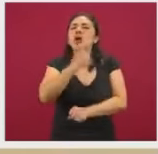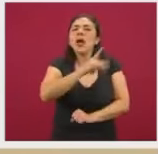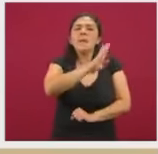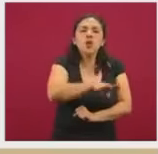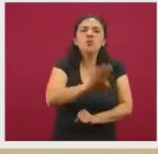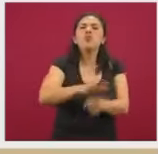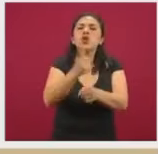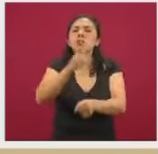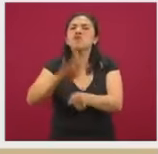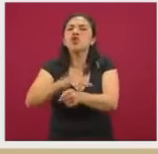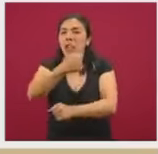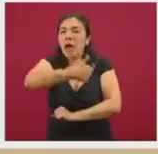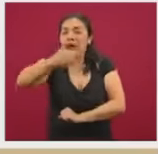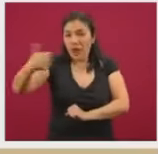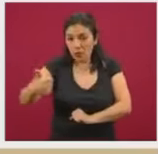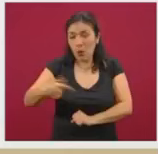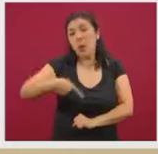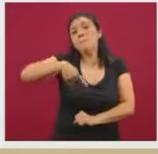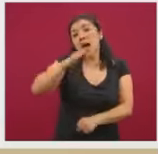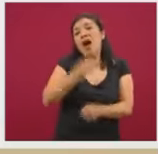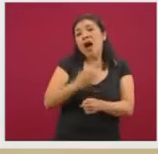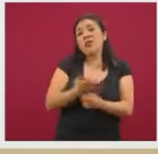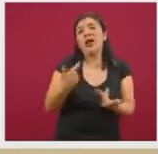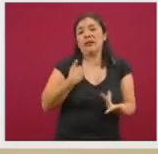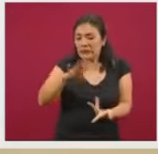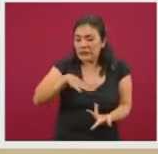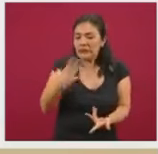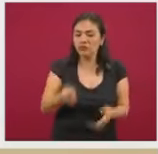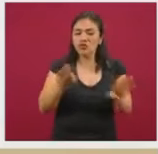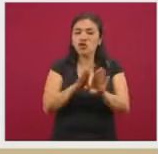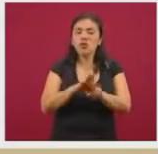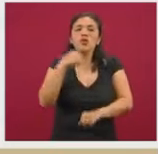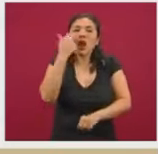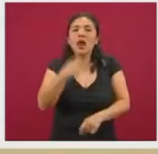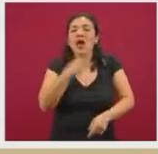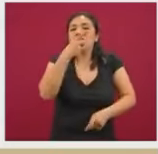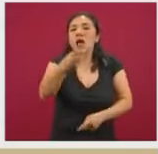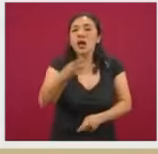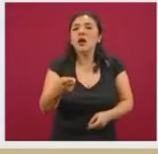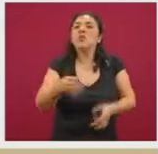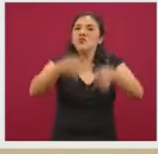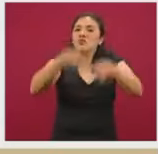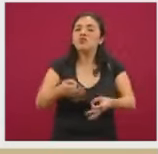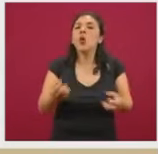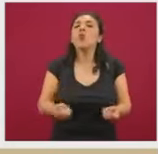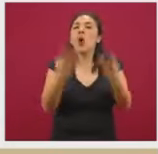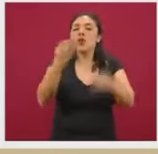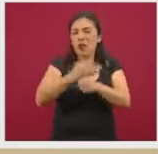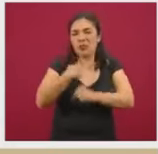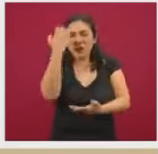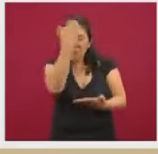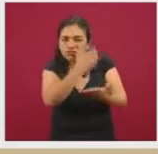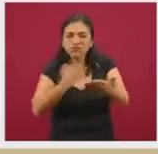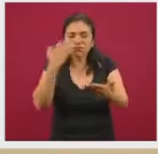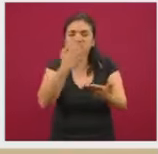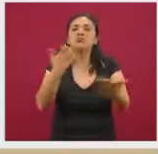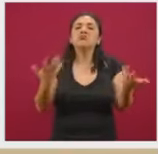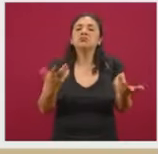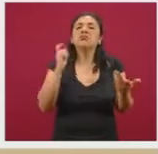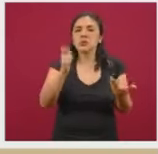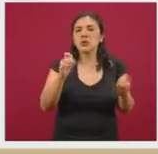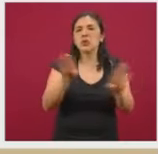muerte. Pero un poco en este esfuerzo, tratar de tener un número inicial de estimación, en este análisis preliminar, lo que se hizo,